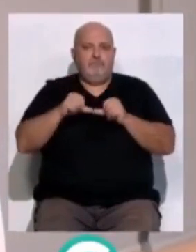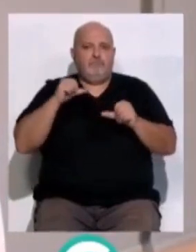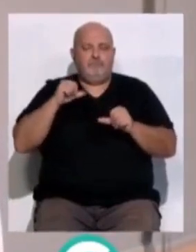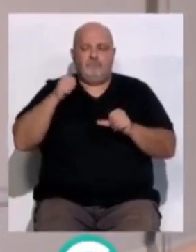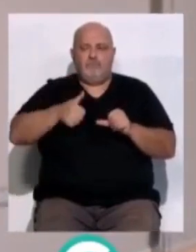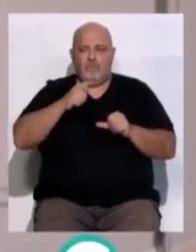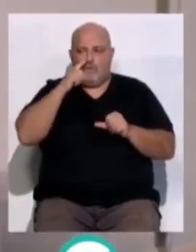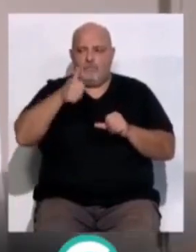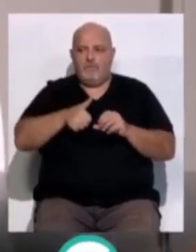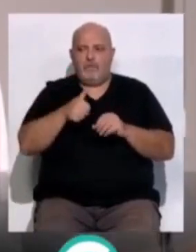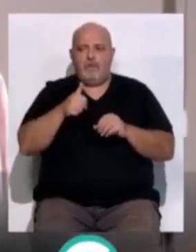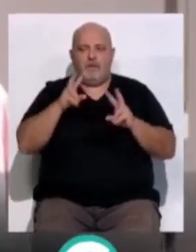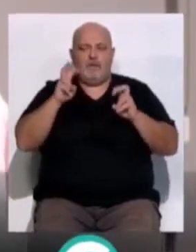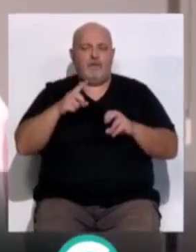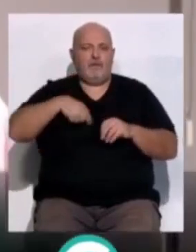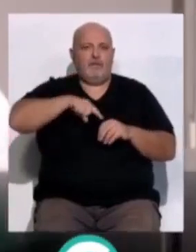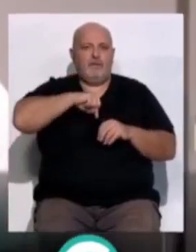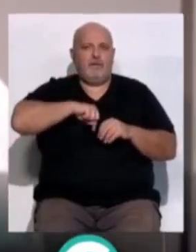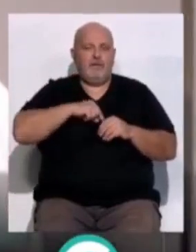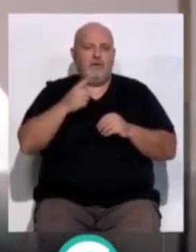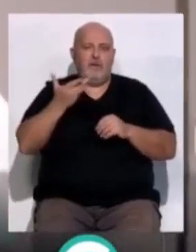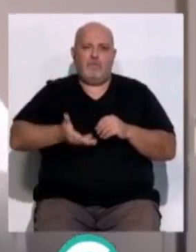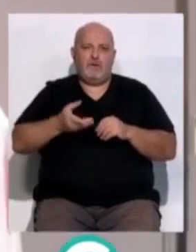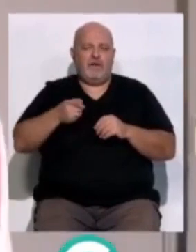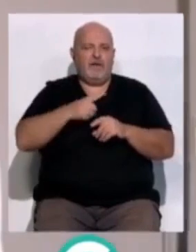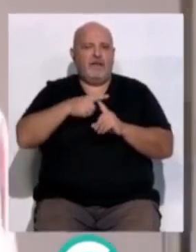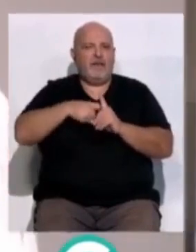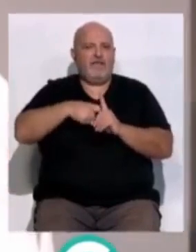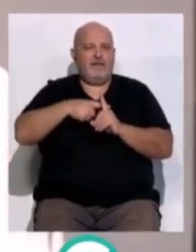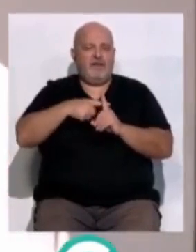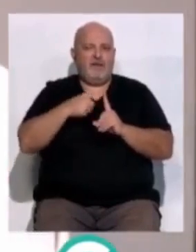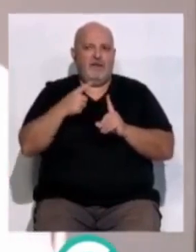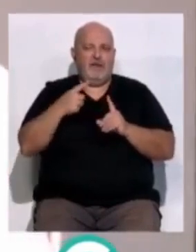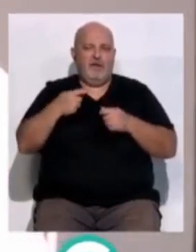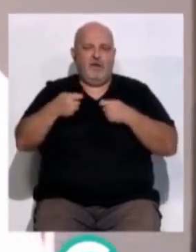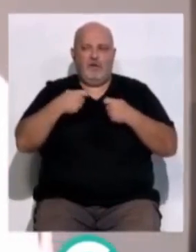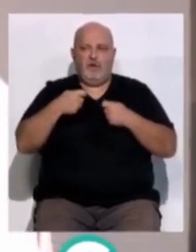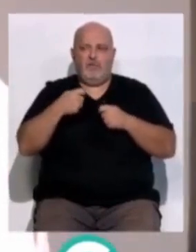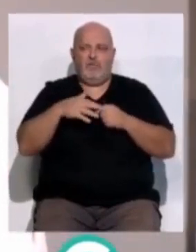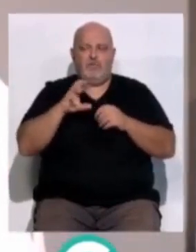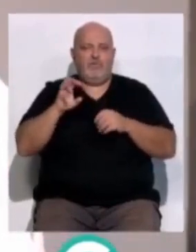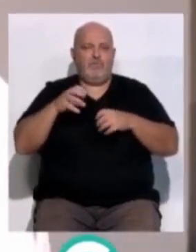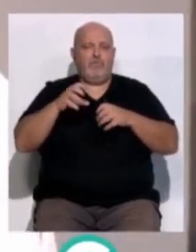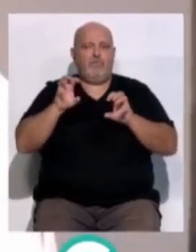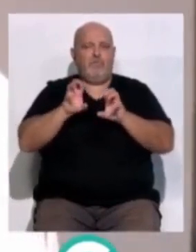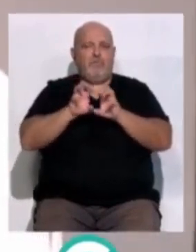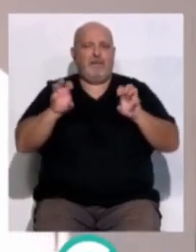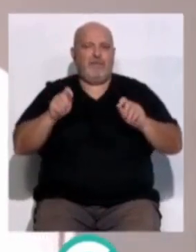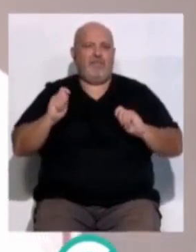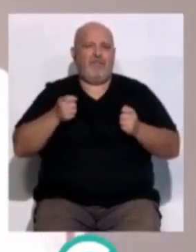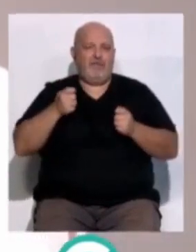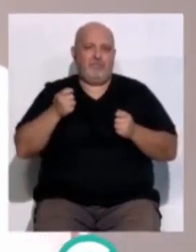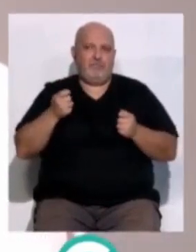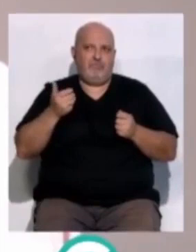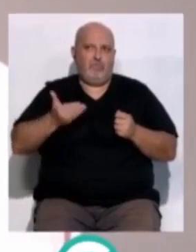cuantos años. La verdad es que para nosotros es un impulso importante a nivel de comercial con los patrocinadores y un